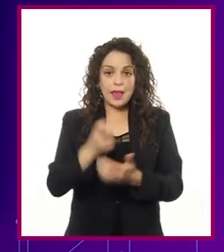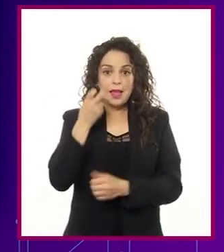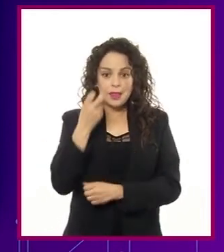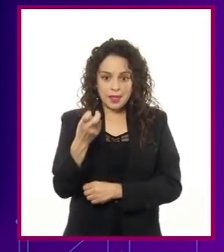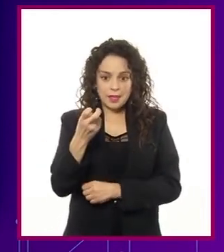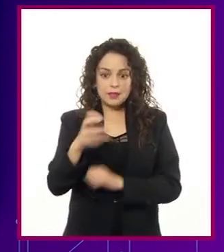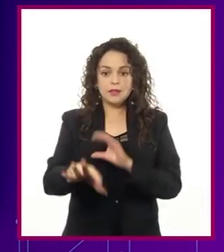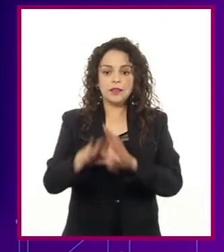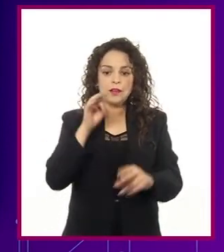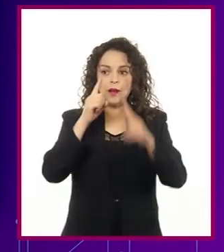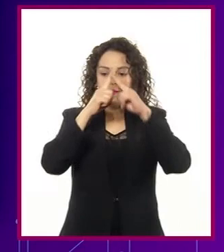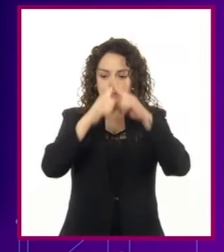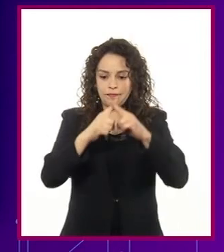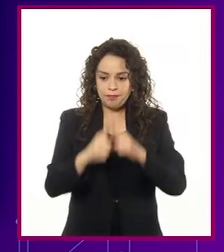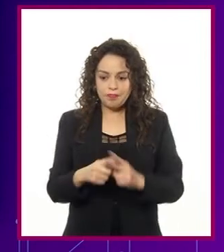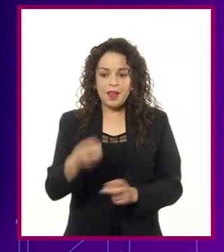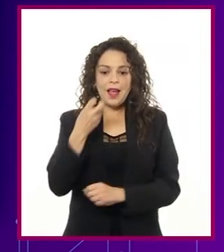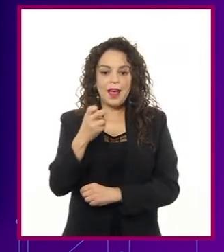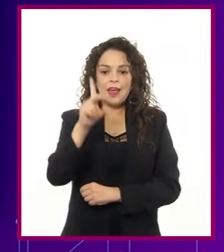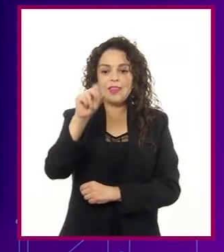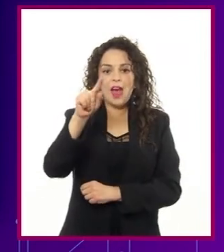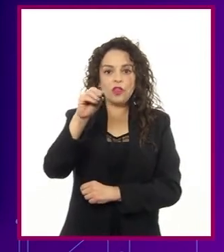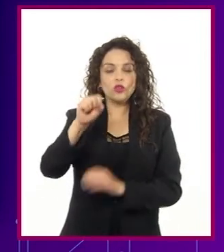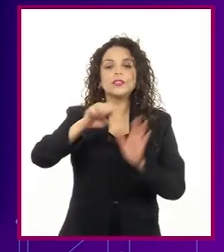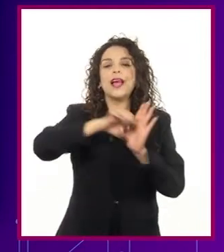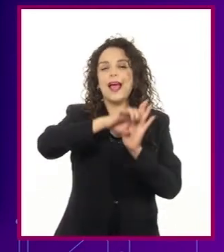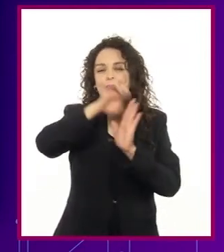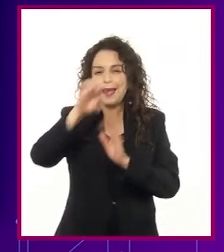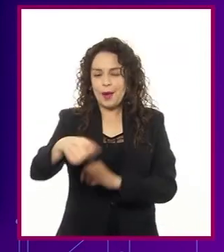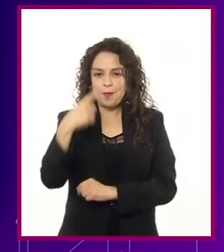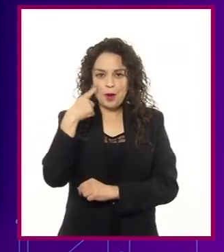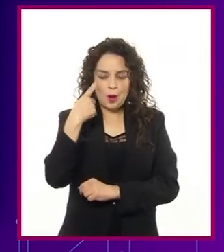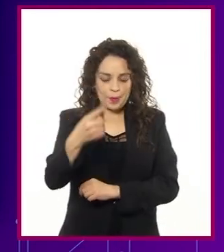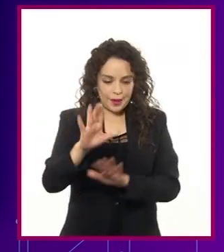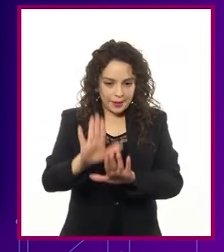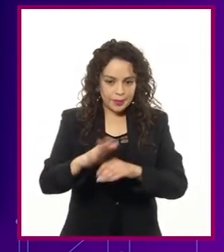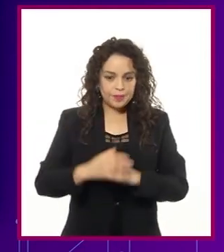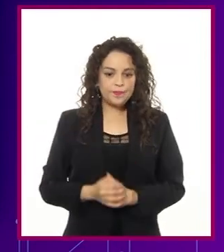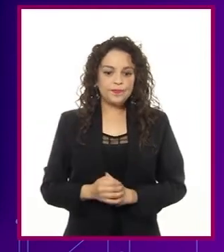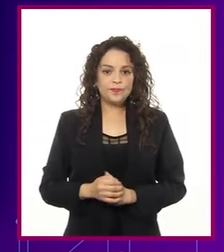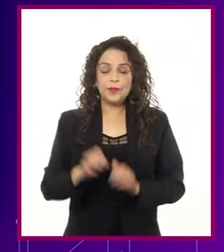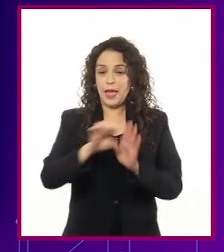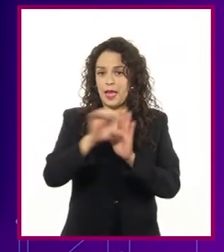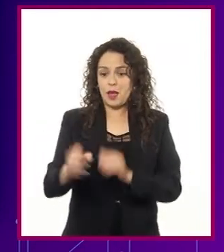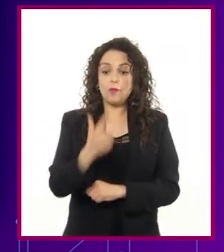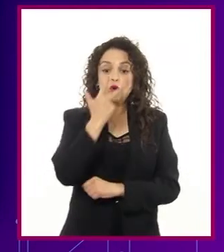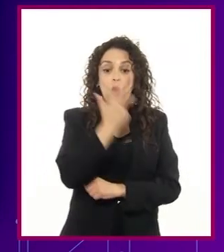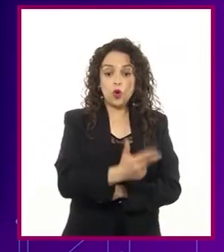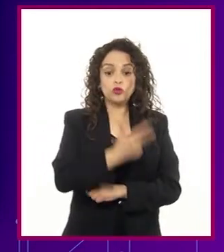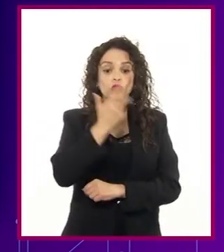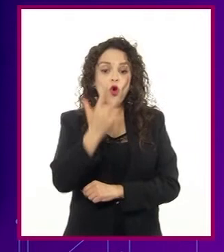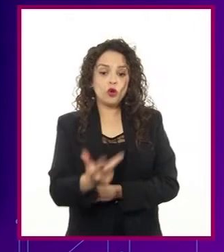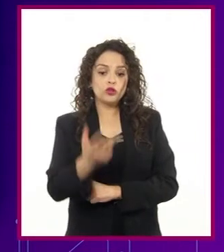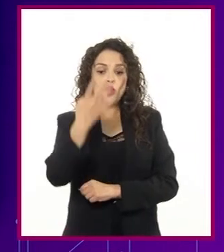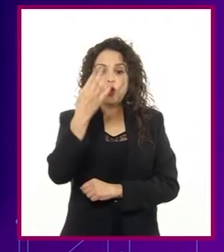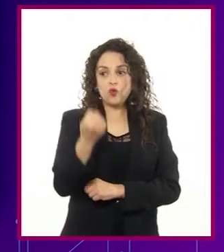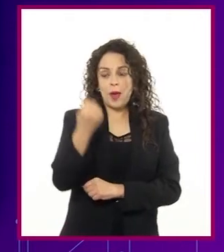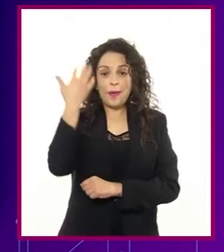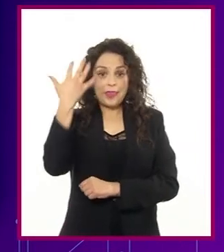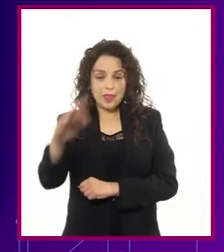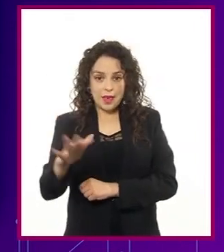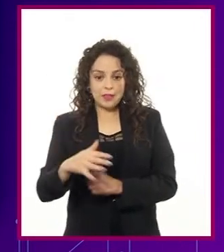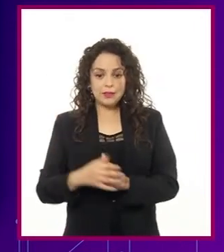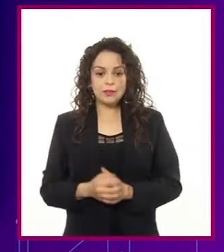del promedio de esos datos. Por ejemplo, si los datos son 8, 8,